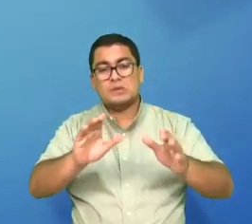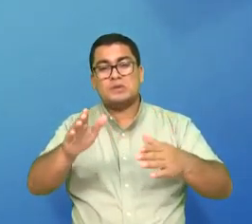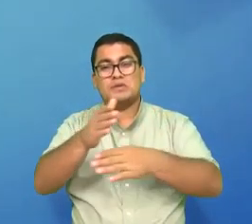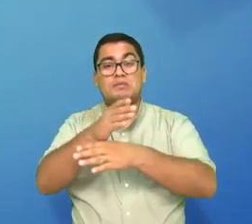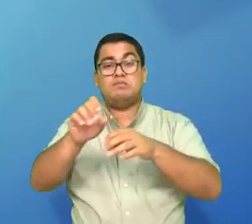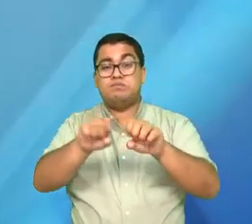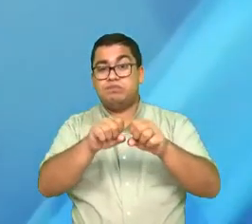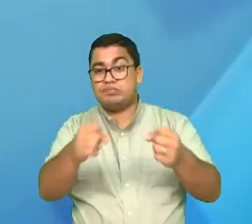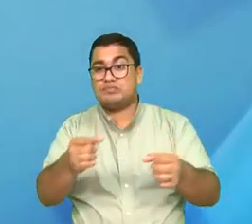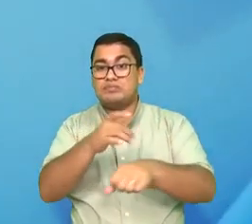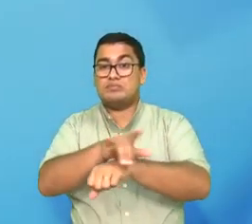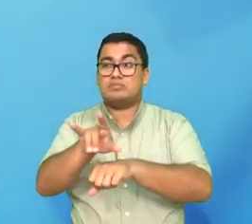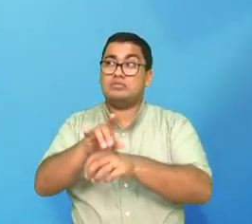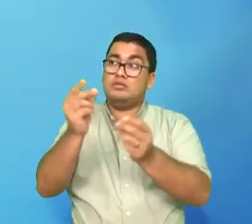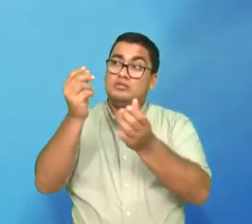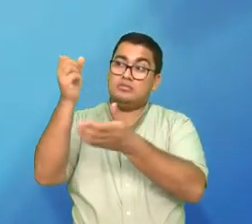eso,